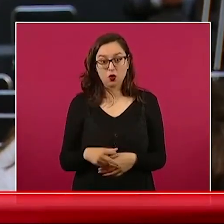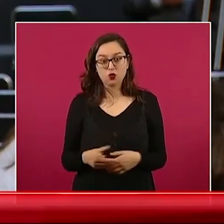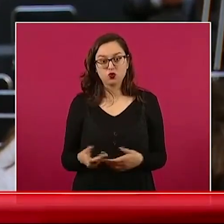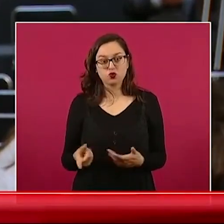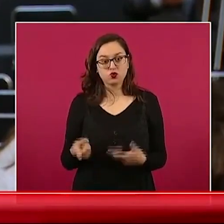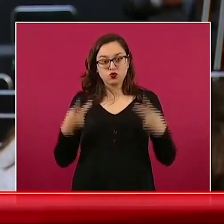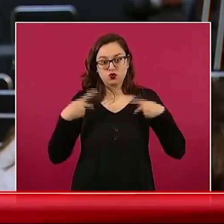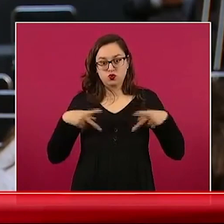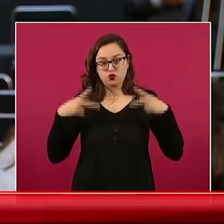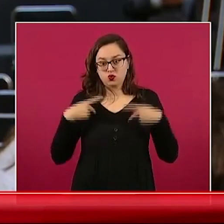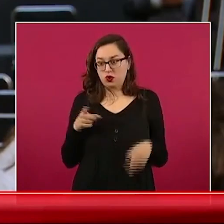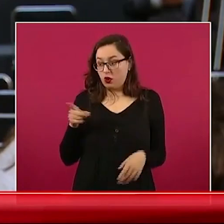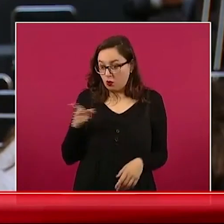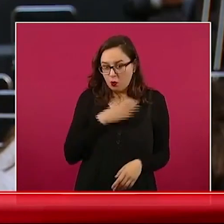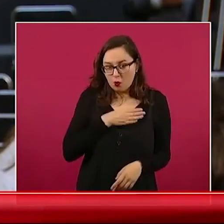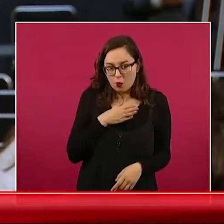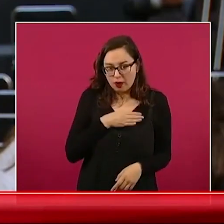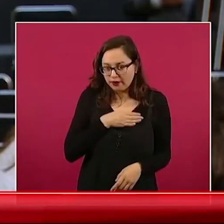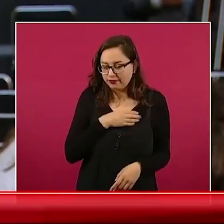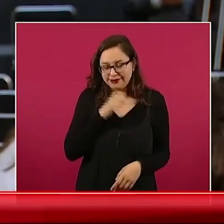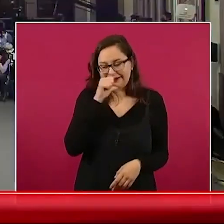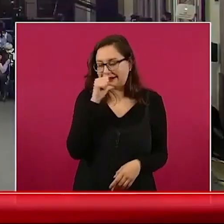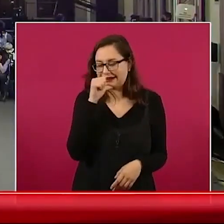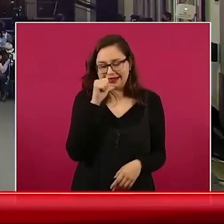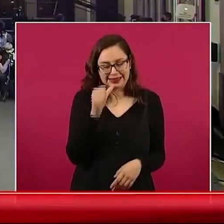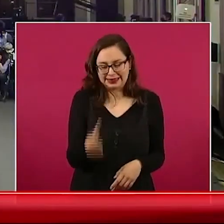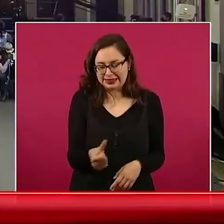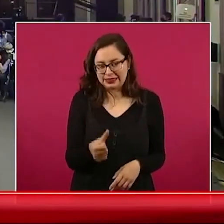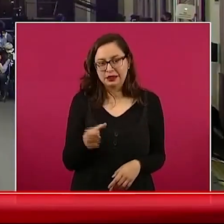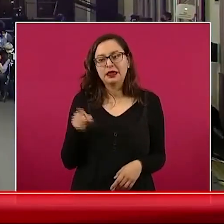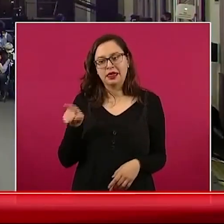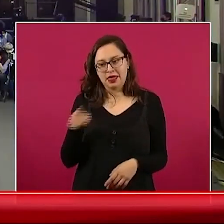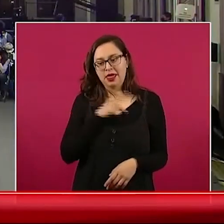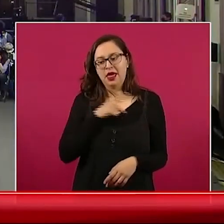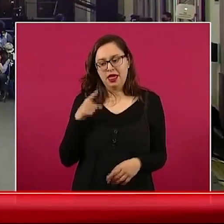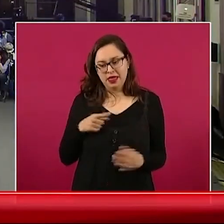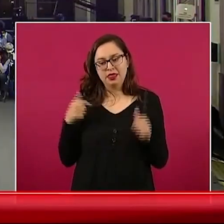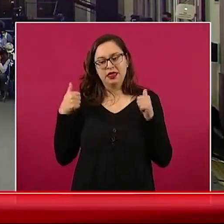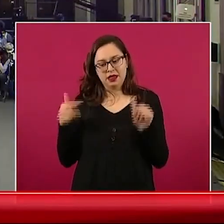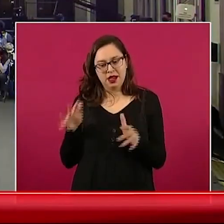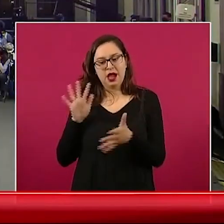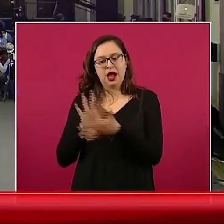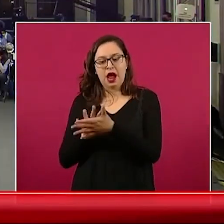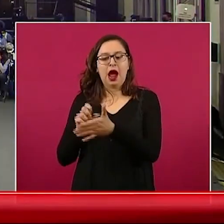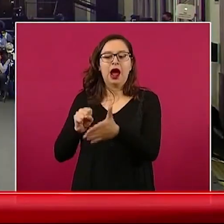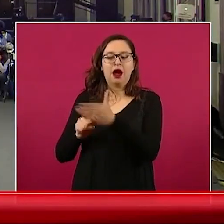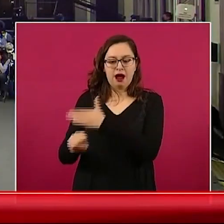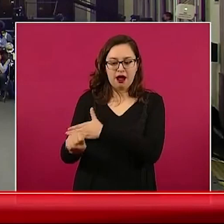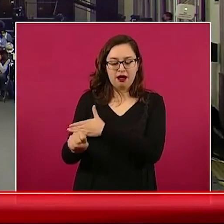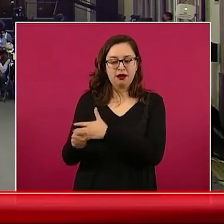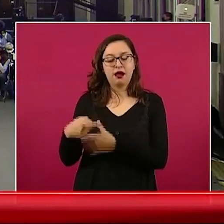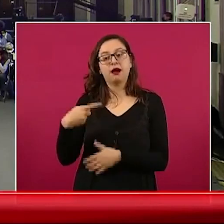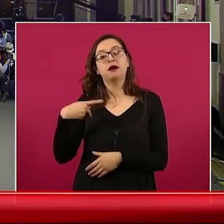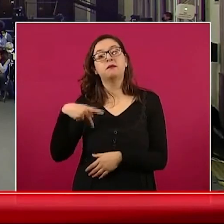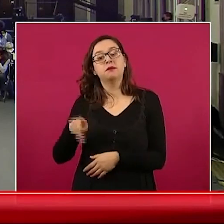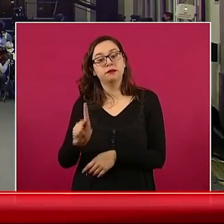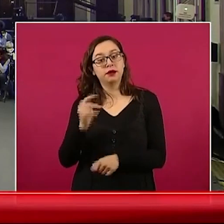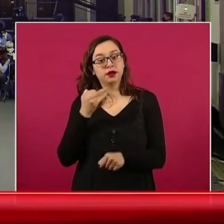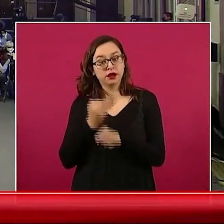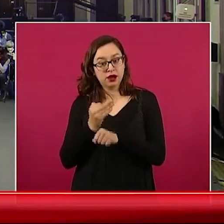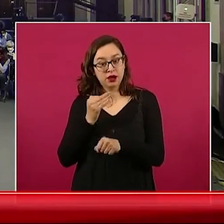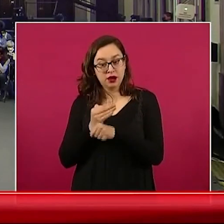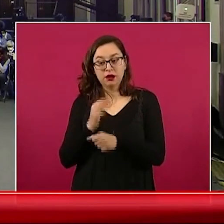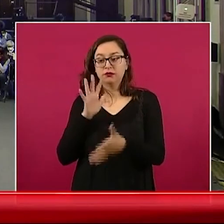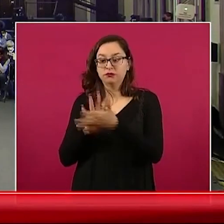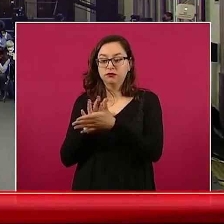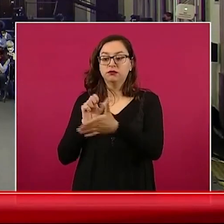blanca palomita, ¿verdad?, que también pudiera estar en la cárcel por otros temas, pero que en este momento está en la cárcel